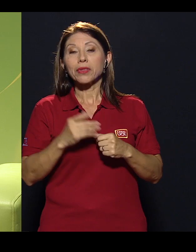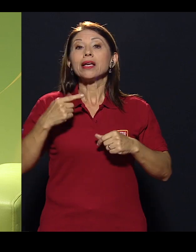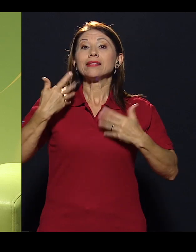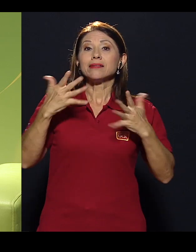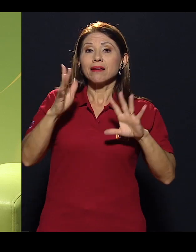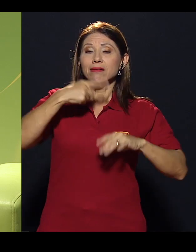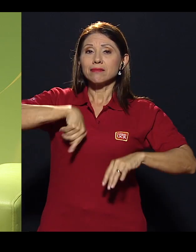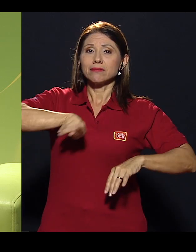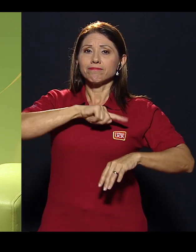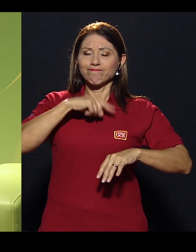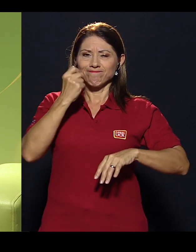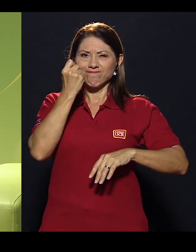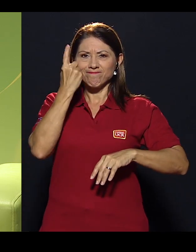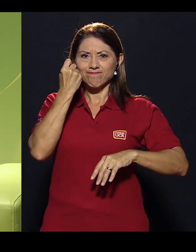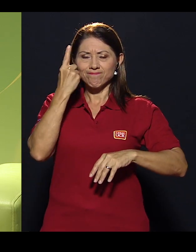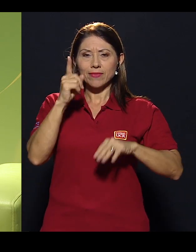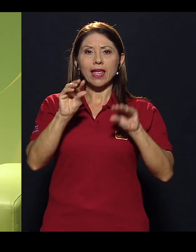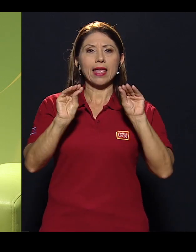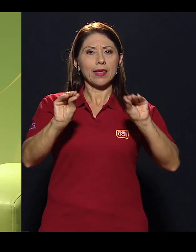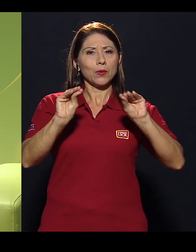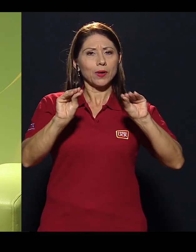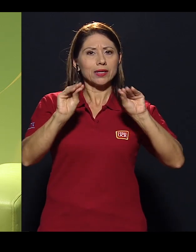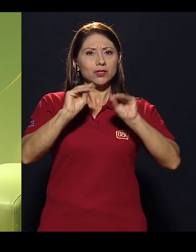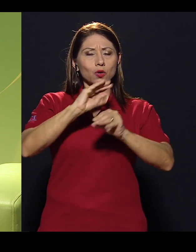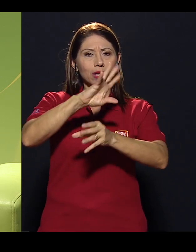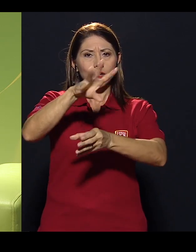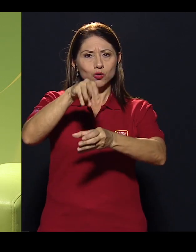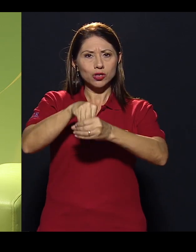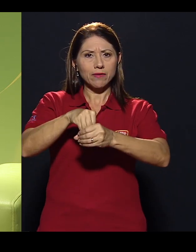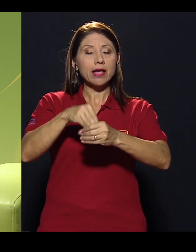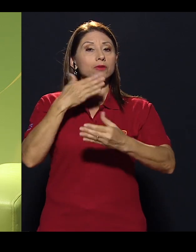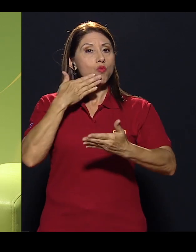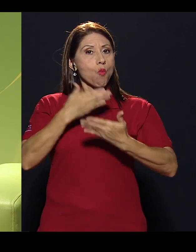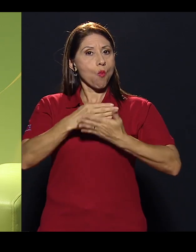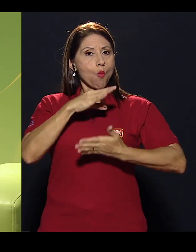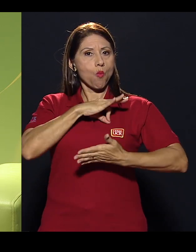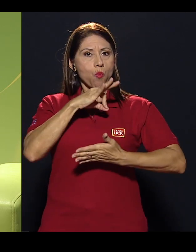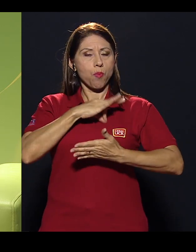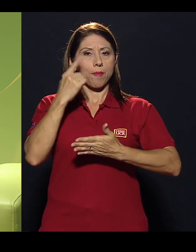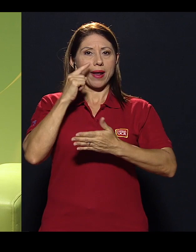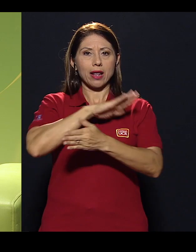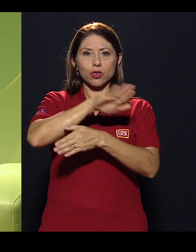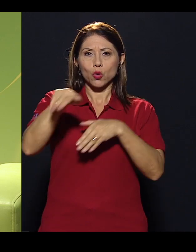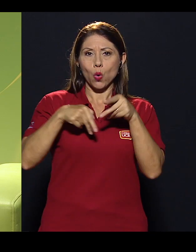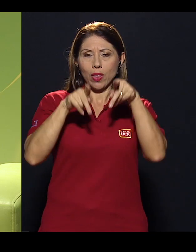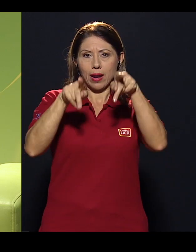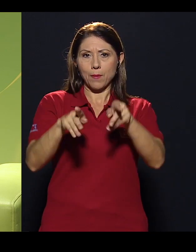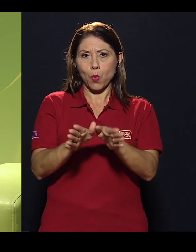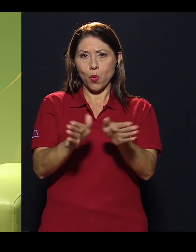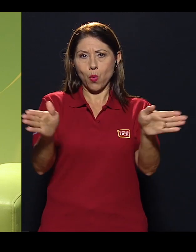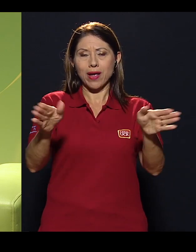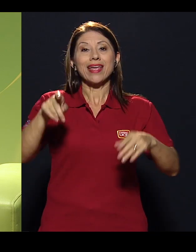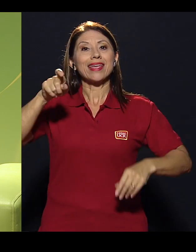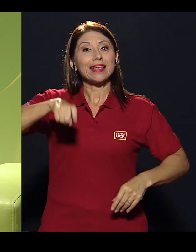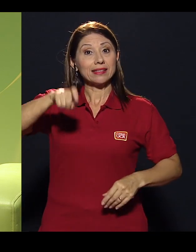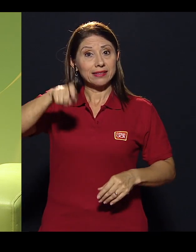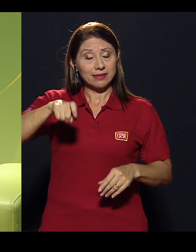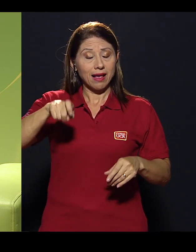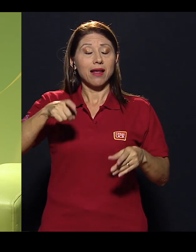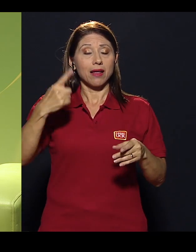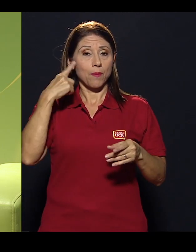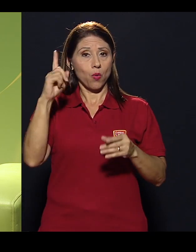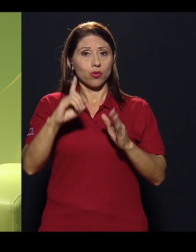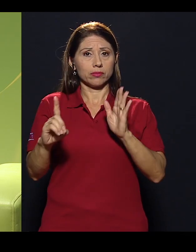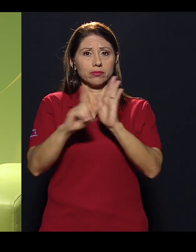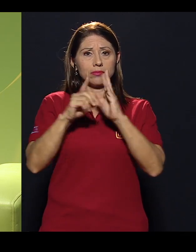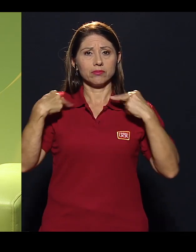ido comprendiendo que la educación inclusiva es beneficiosa para toda la población y que es necesaria además por una cuestión de